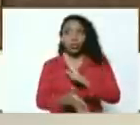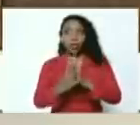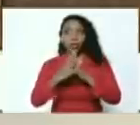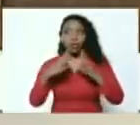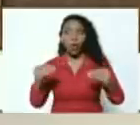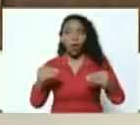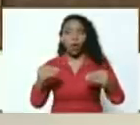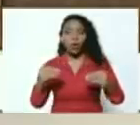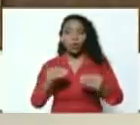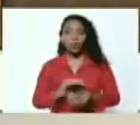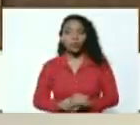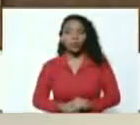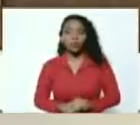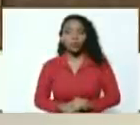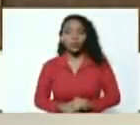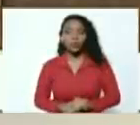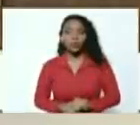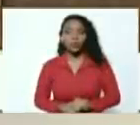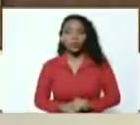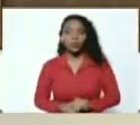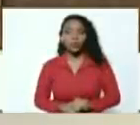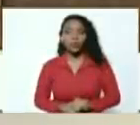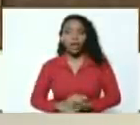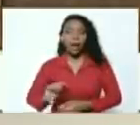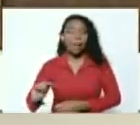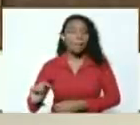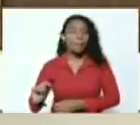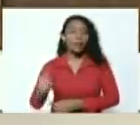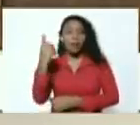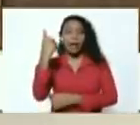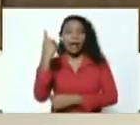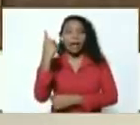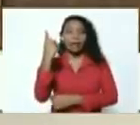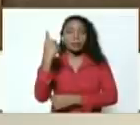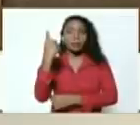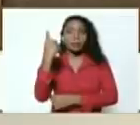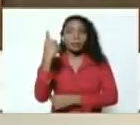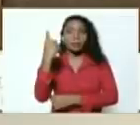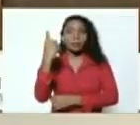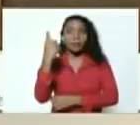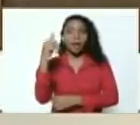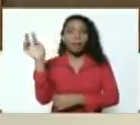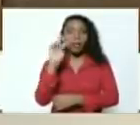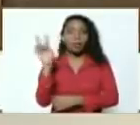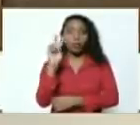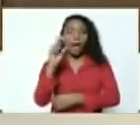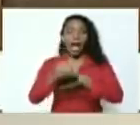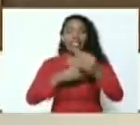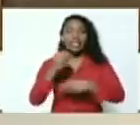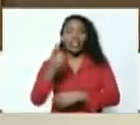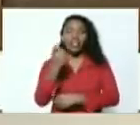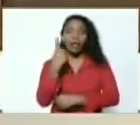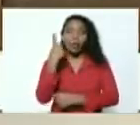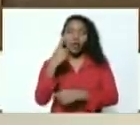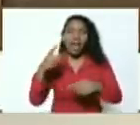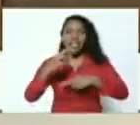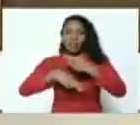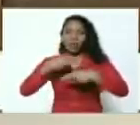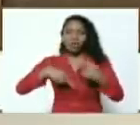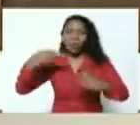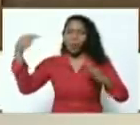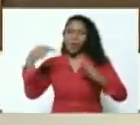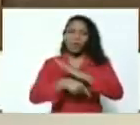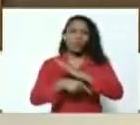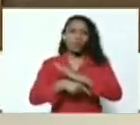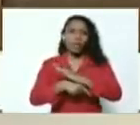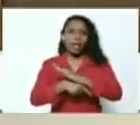ciudadanos y las ciudadanas. La primera gran conclusión: en Venezuela hace falta una revolución profunda